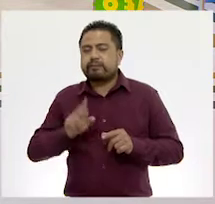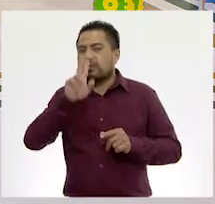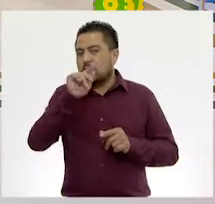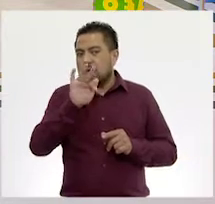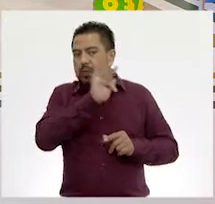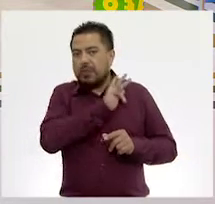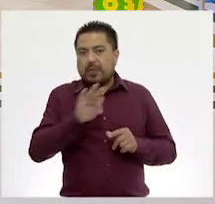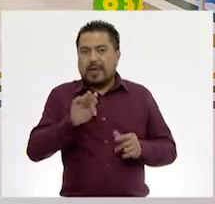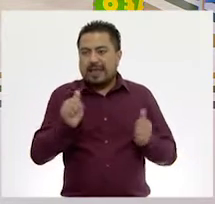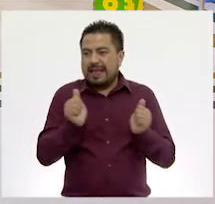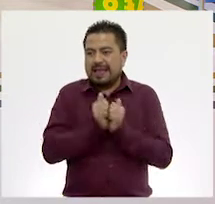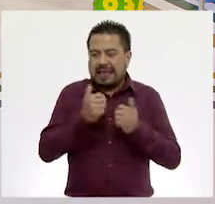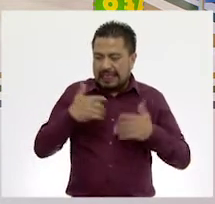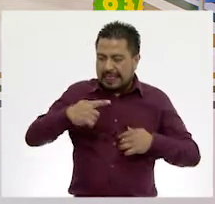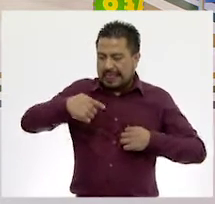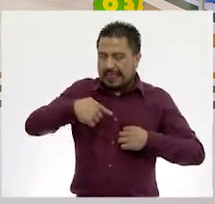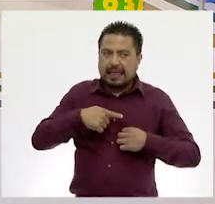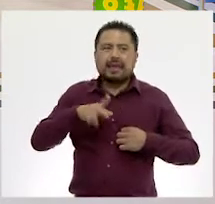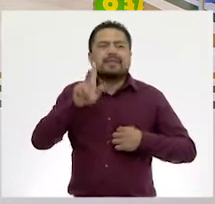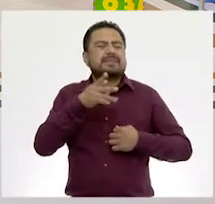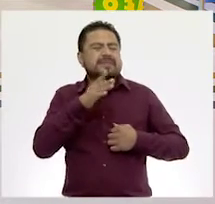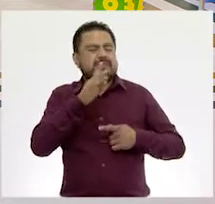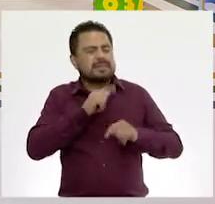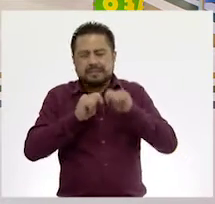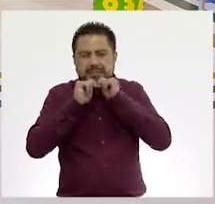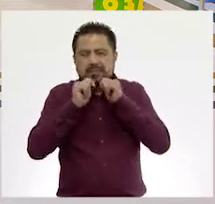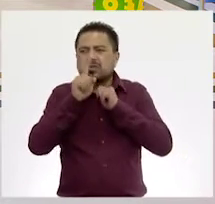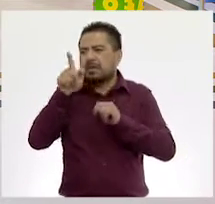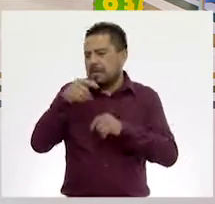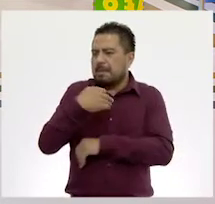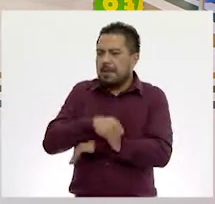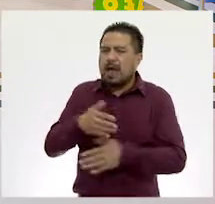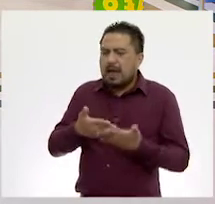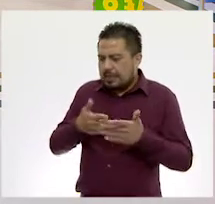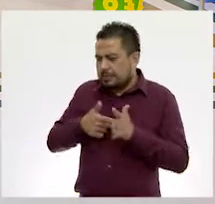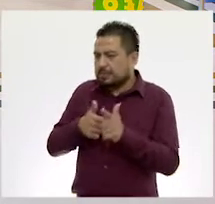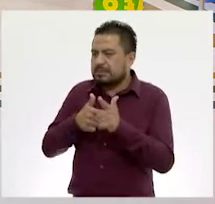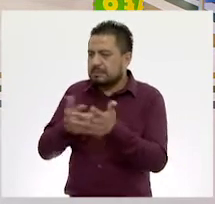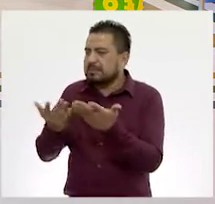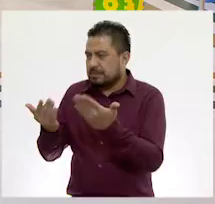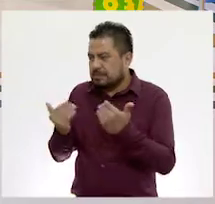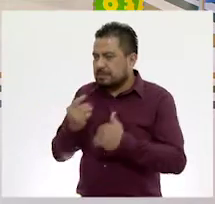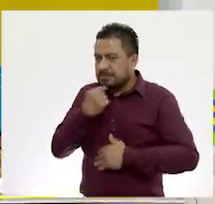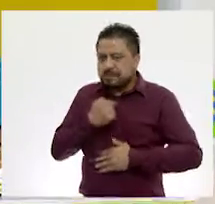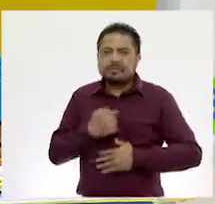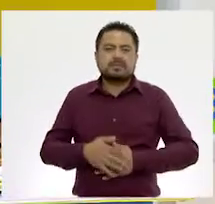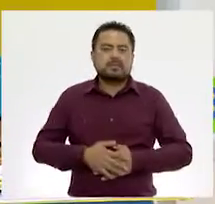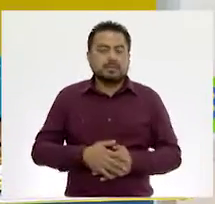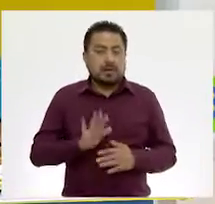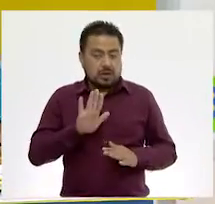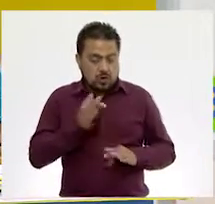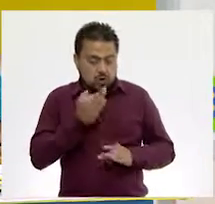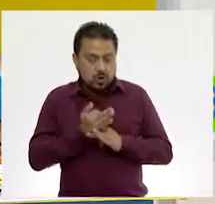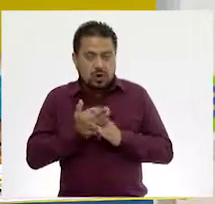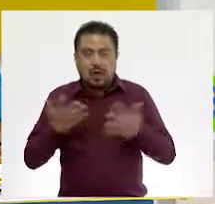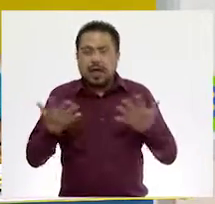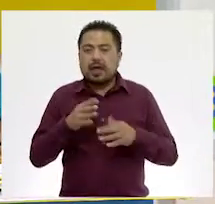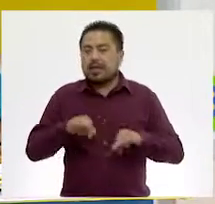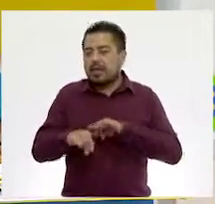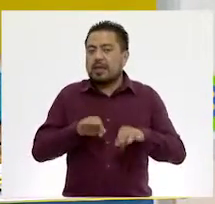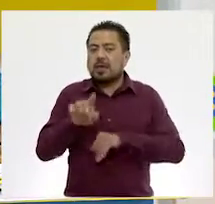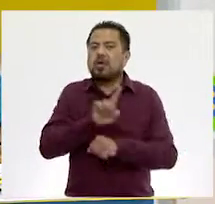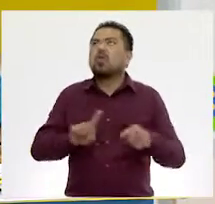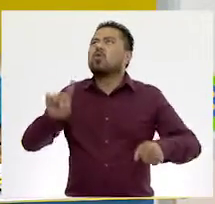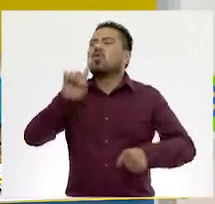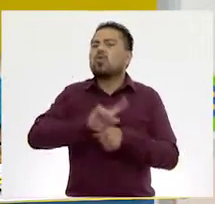lo puedo atravesar. Pero bueno, no importa. Mientras tú síguenos diciendo. Adelante. Vamos a hacer un trabajo el día de hoy